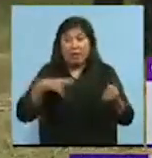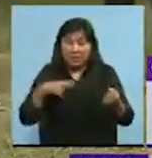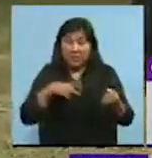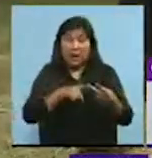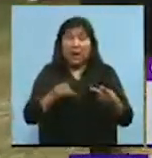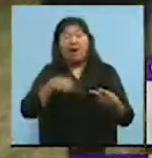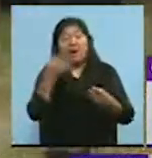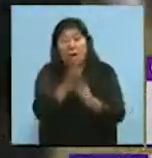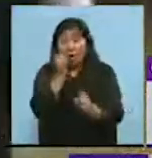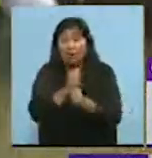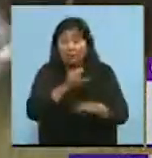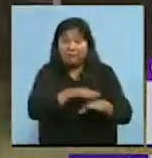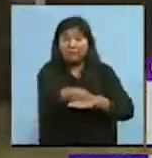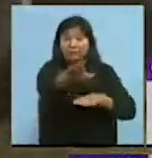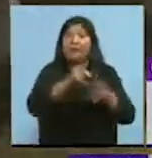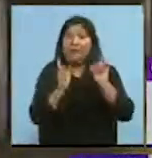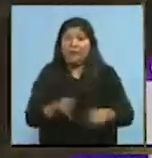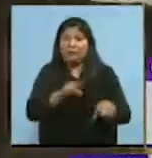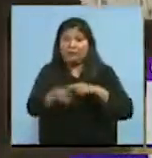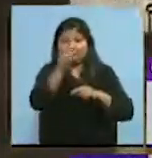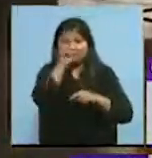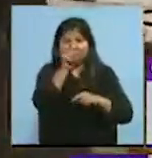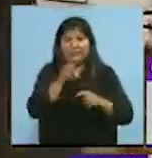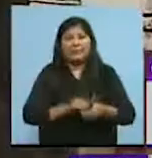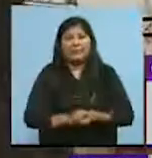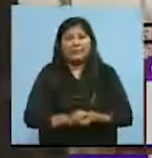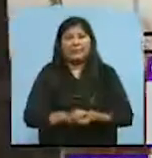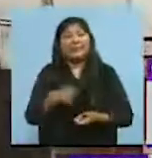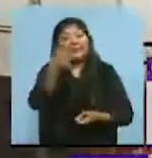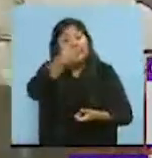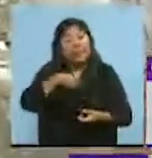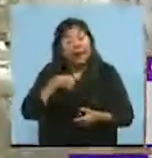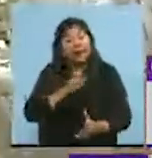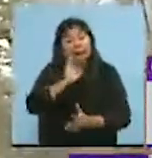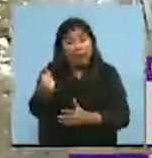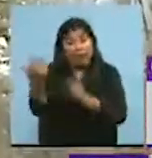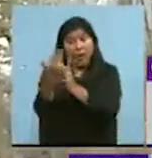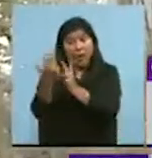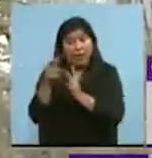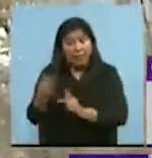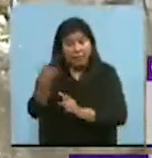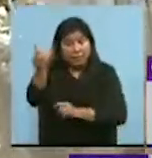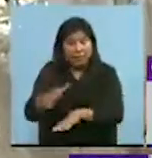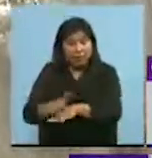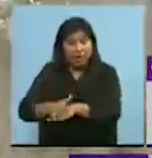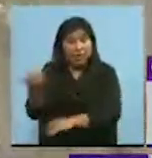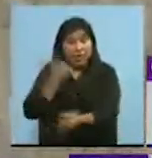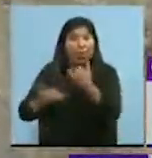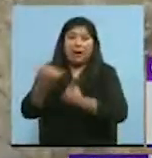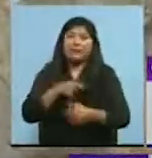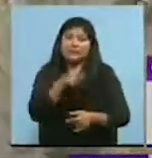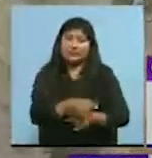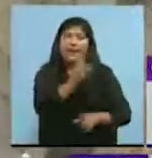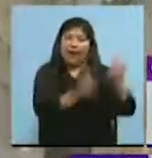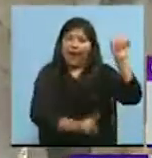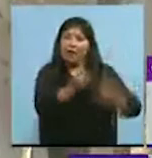colectivos que pasan por el sector. Hablamos con uno de los encargados que justamente nos decían eso. Hay autos que pasan a